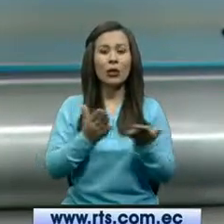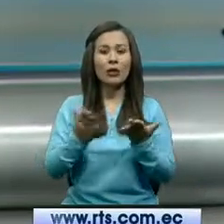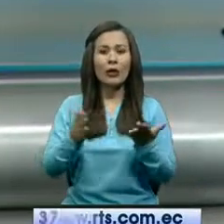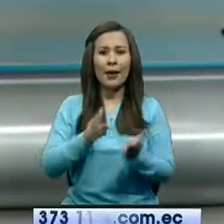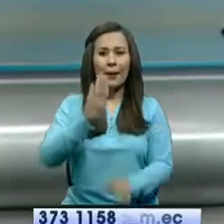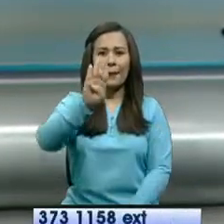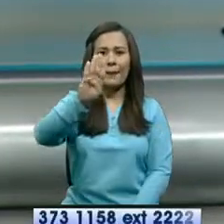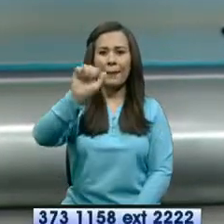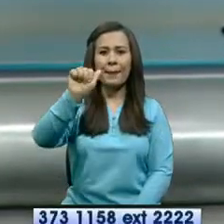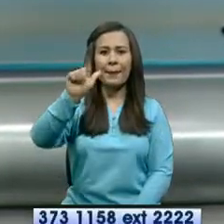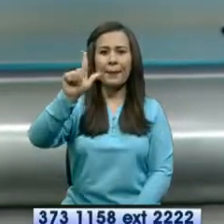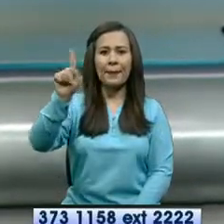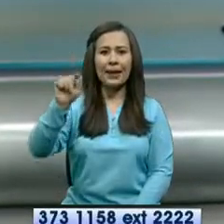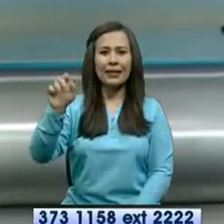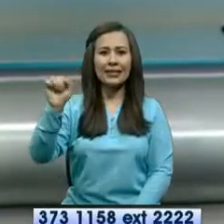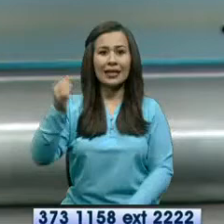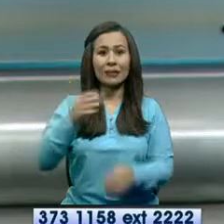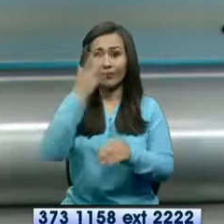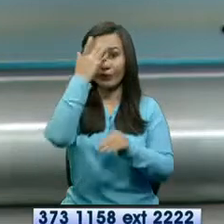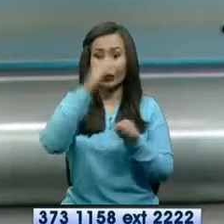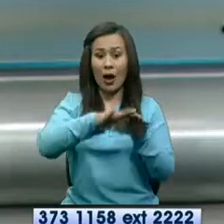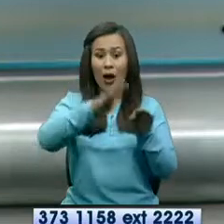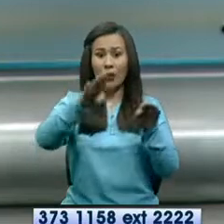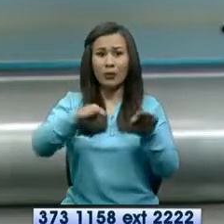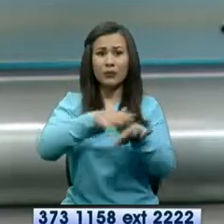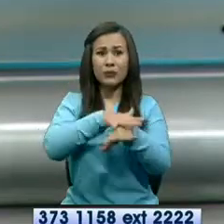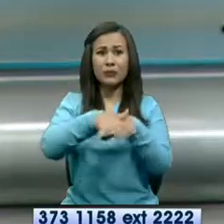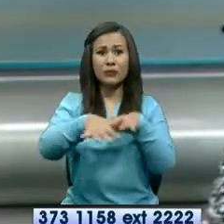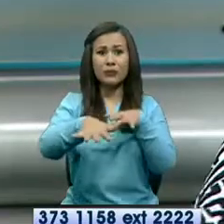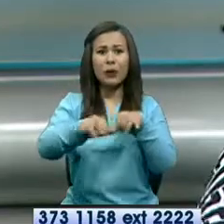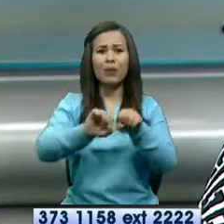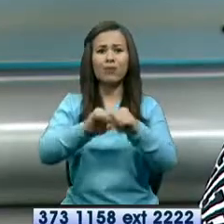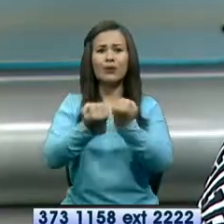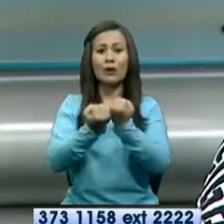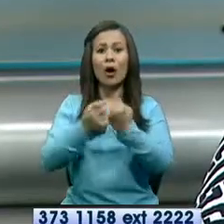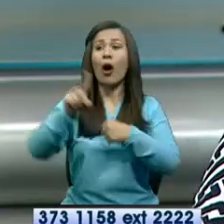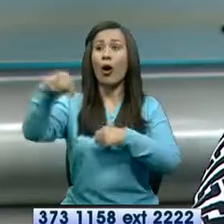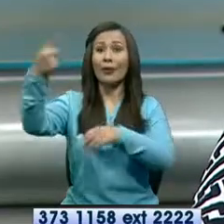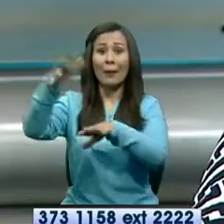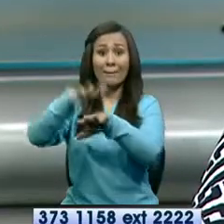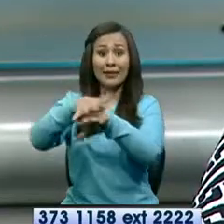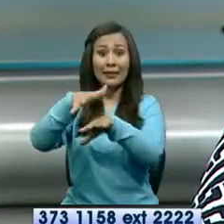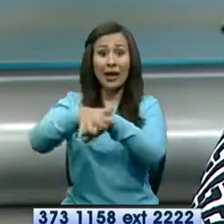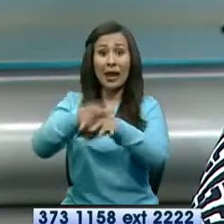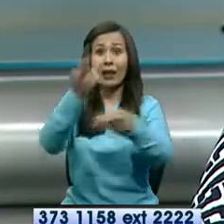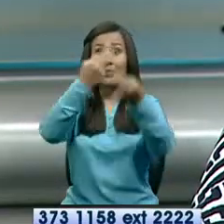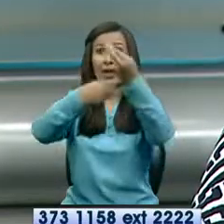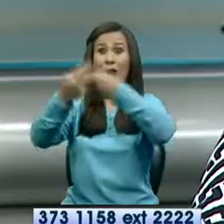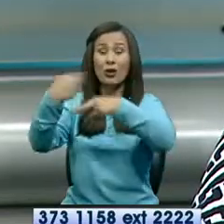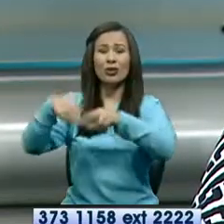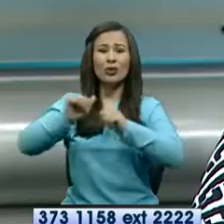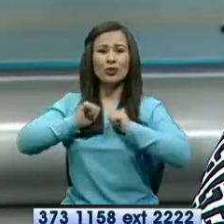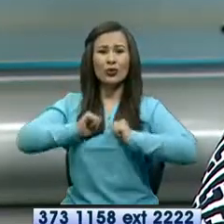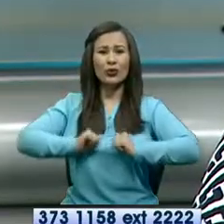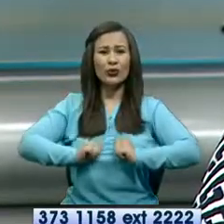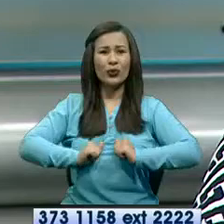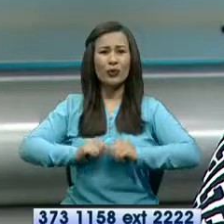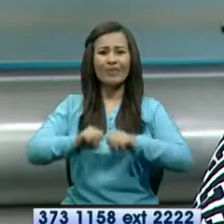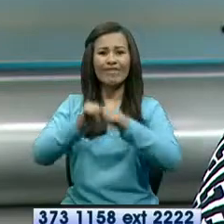a causa del desbordamiento de la quebrada Santa Elena, mientras que en Machala un centro comercial sufrió